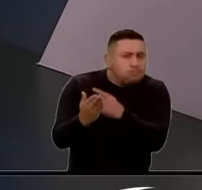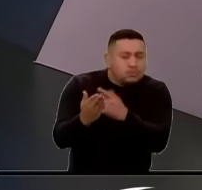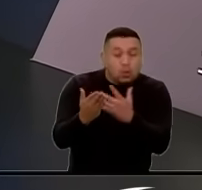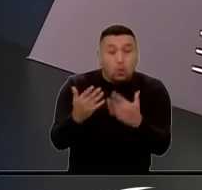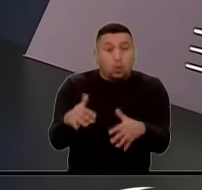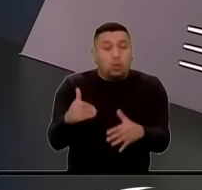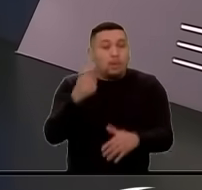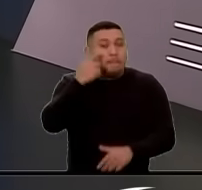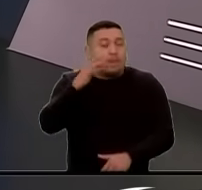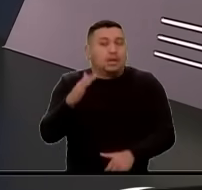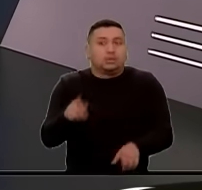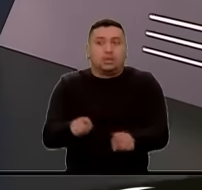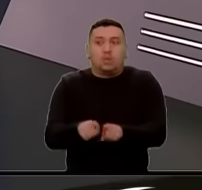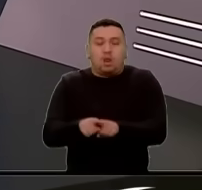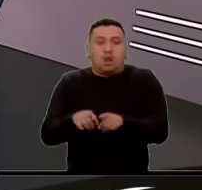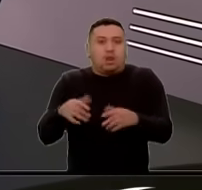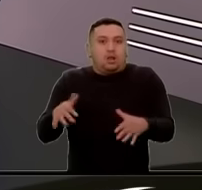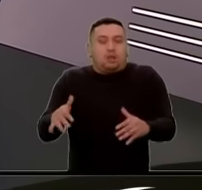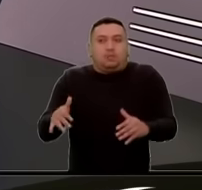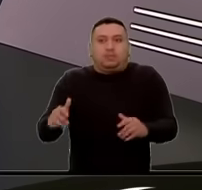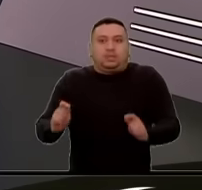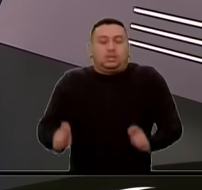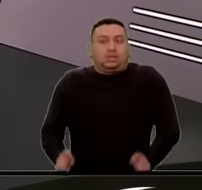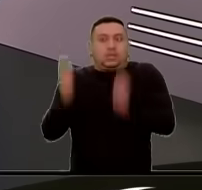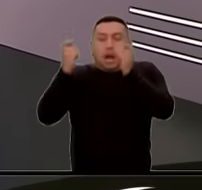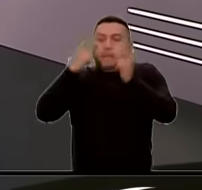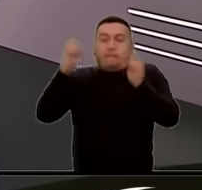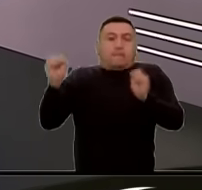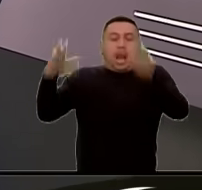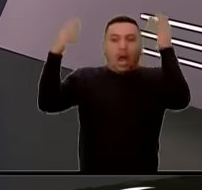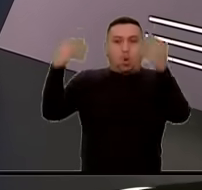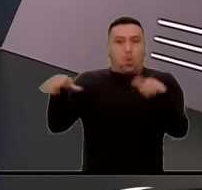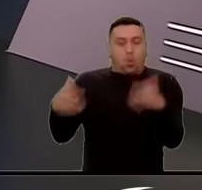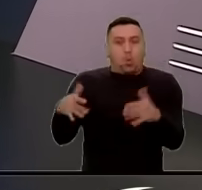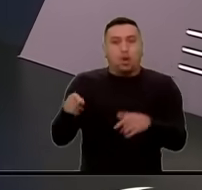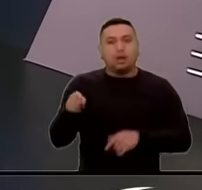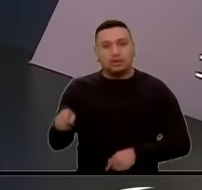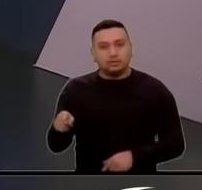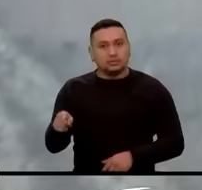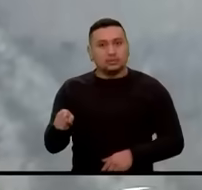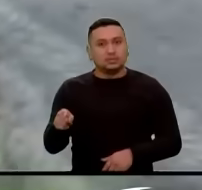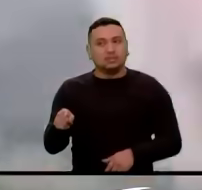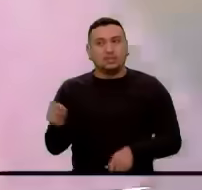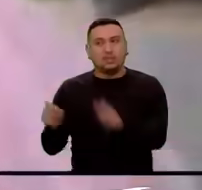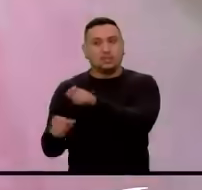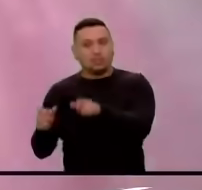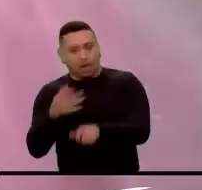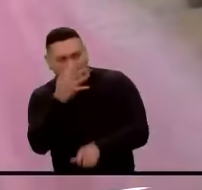usted logra engañar a estos hombres y ya nos va a decir cómo logra escapar. Veamos el video.